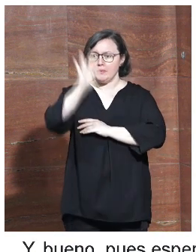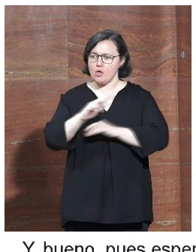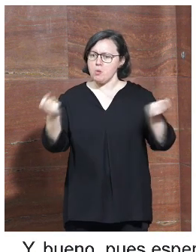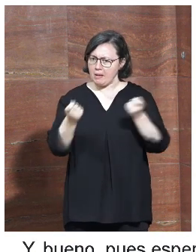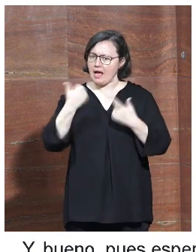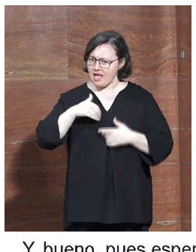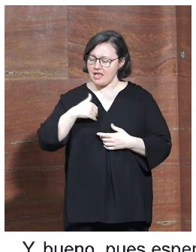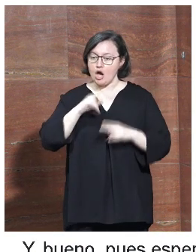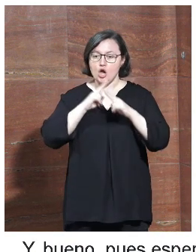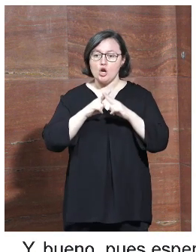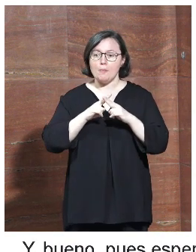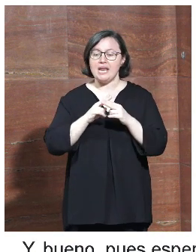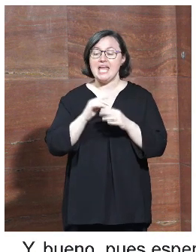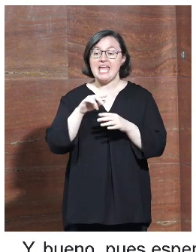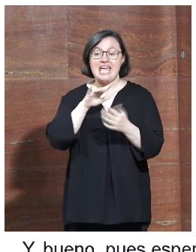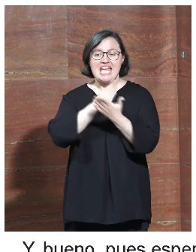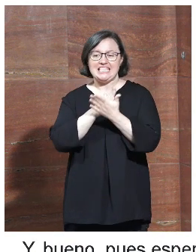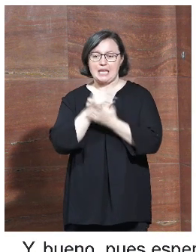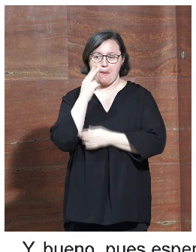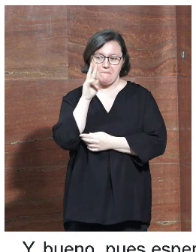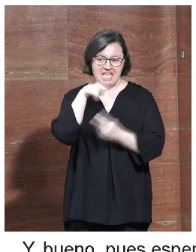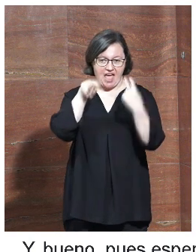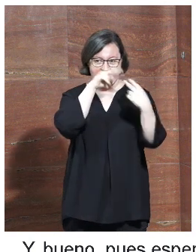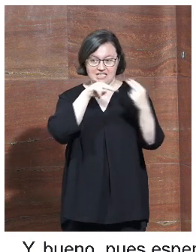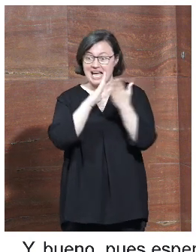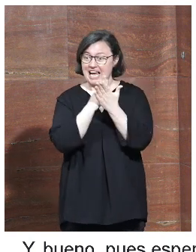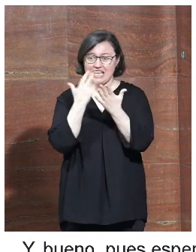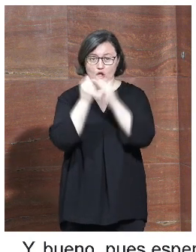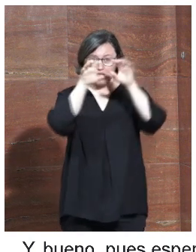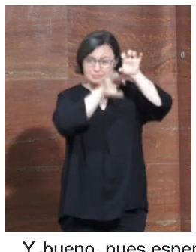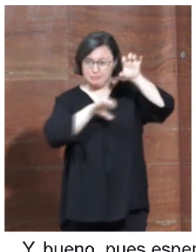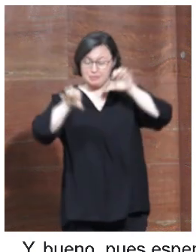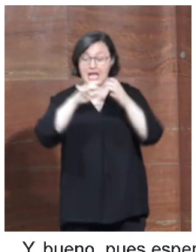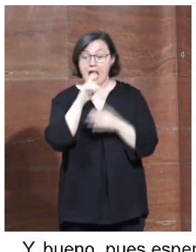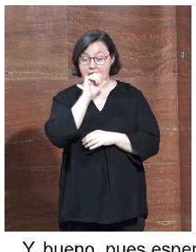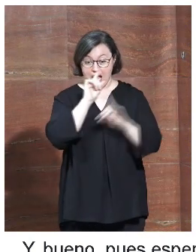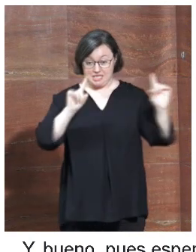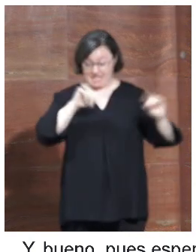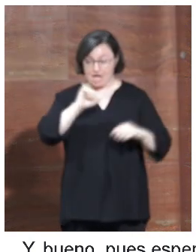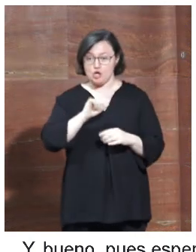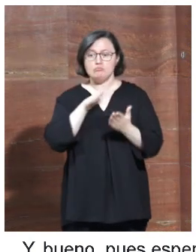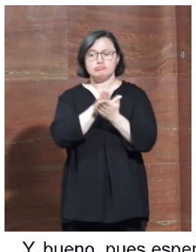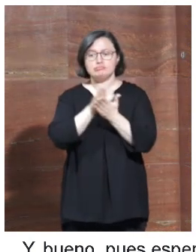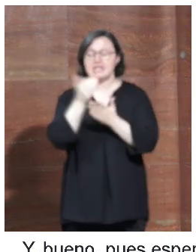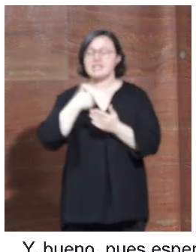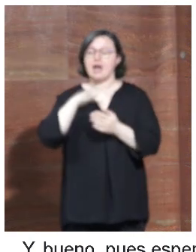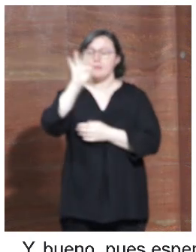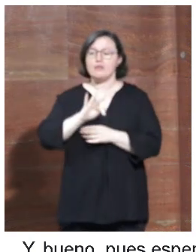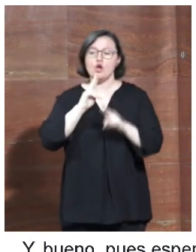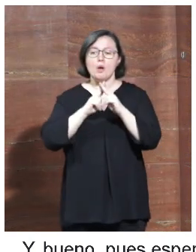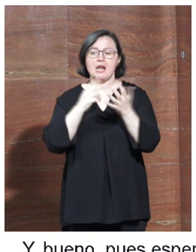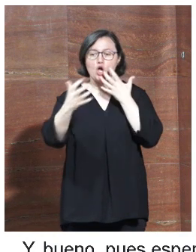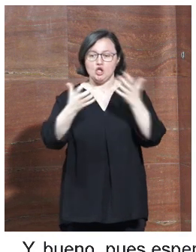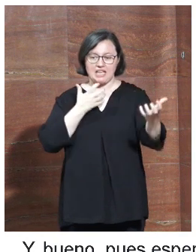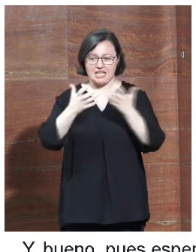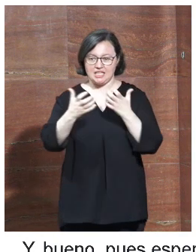publicado un vídeo que se llama Entre Miradas, ahí estábamos todas en casa, y el año 2022 hay otro publicado que se llama Contrastes,